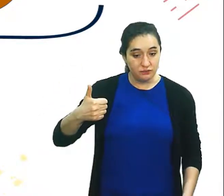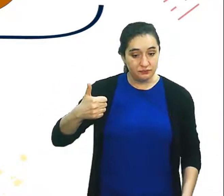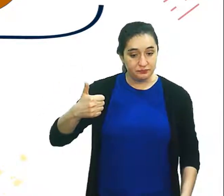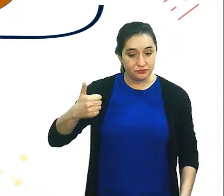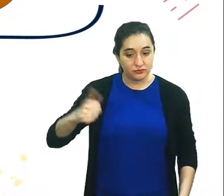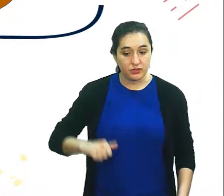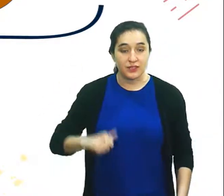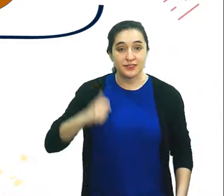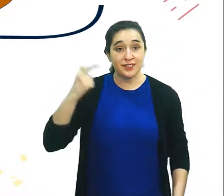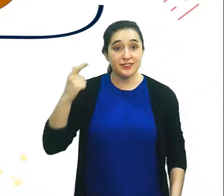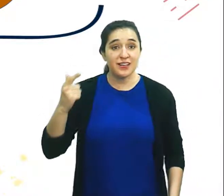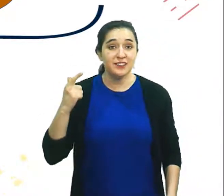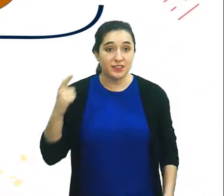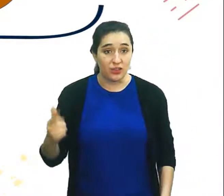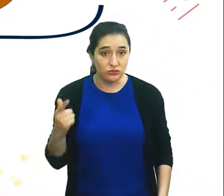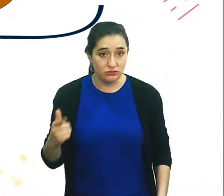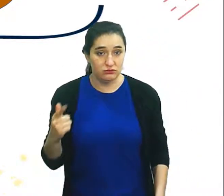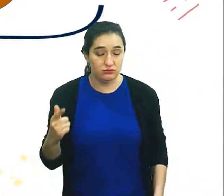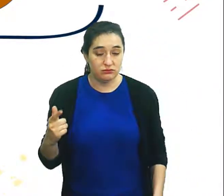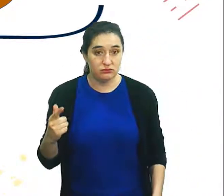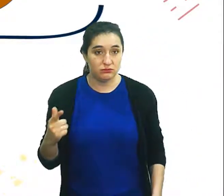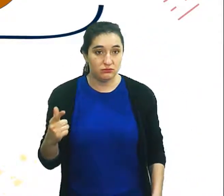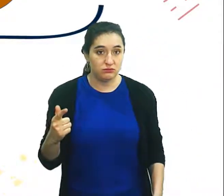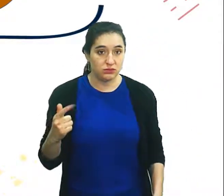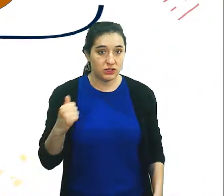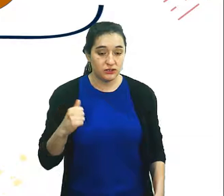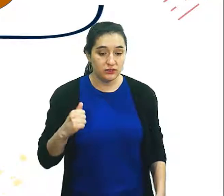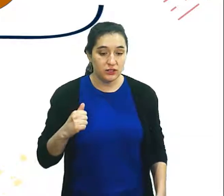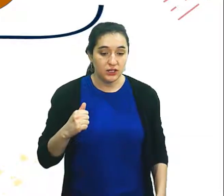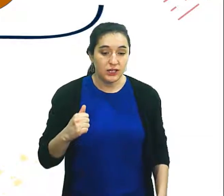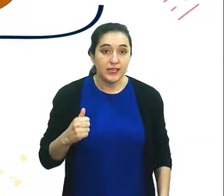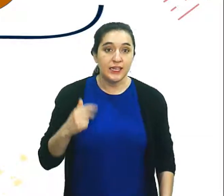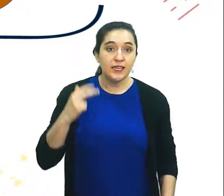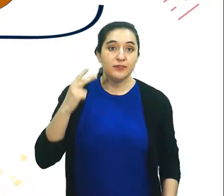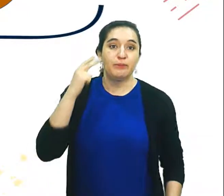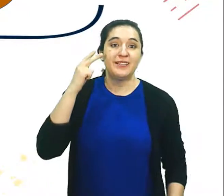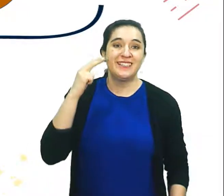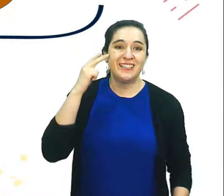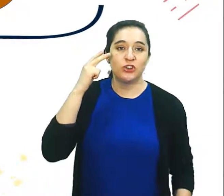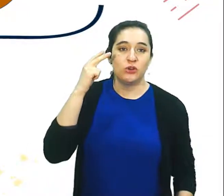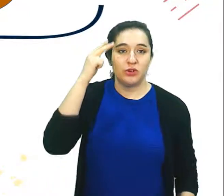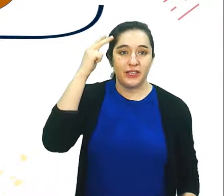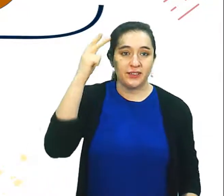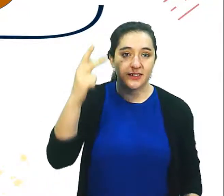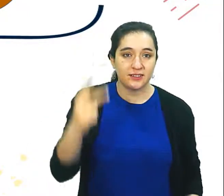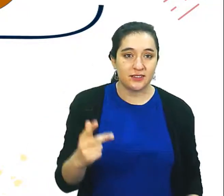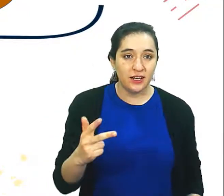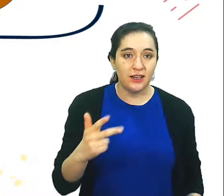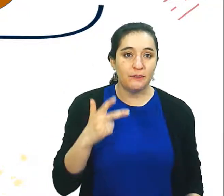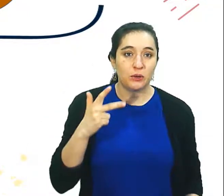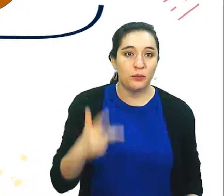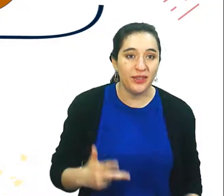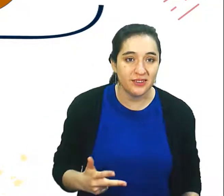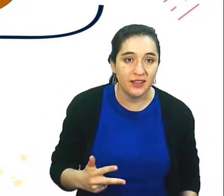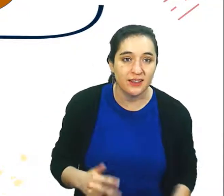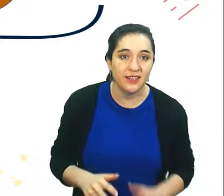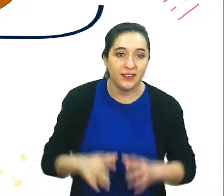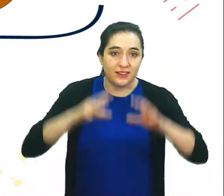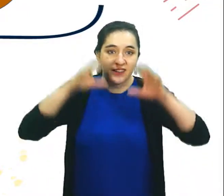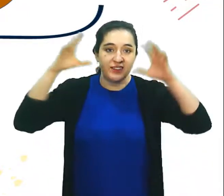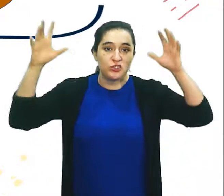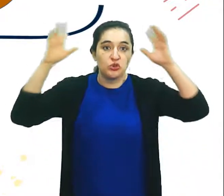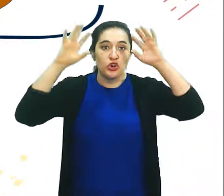autoritario, centralizado, ¿ya? Y va a tener como eje central la propuesta